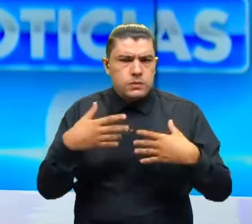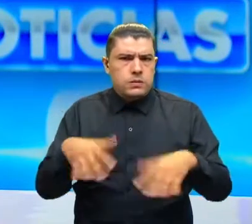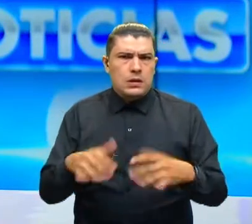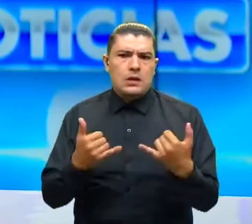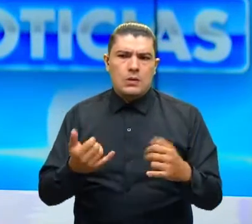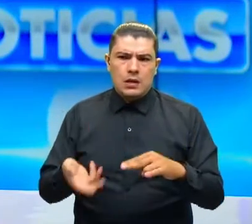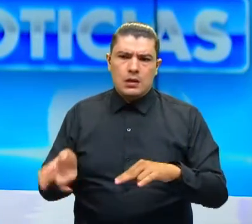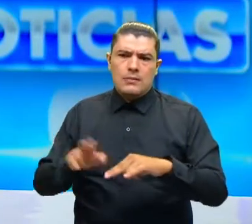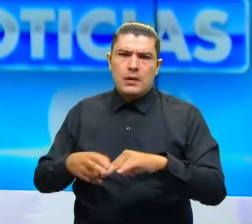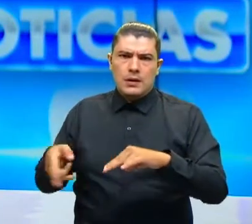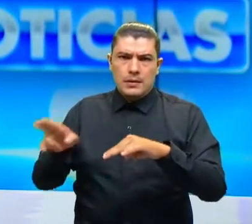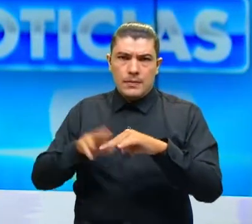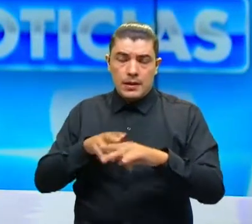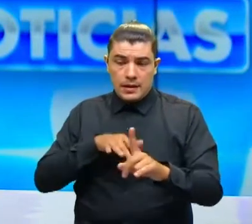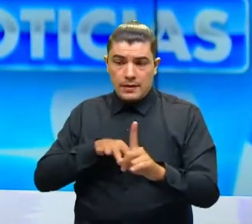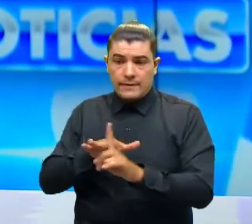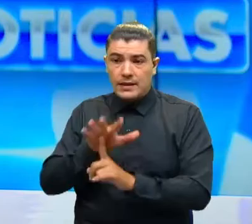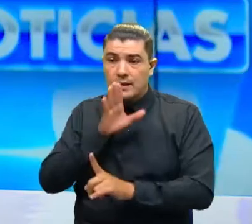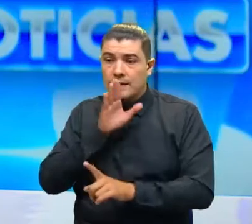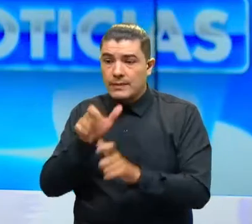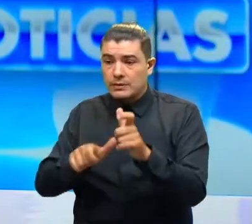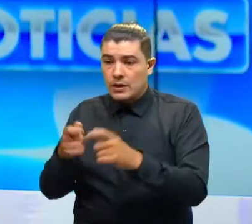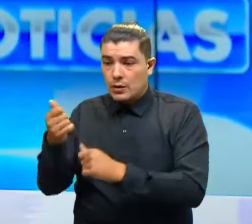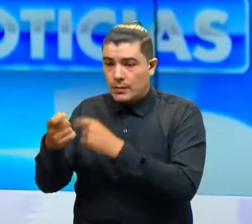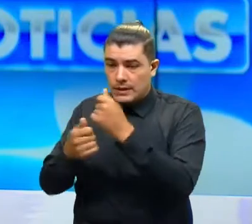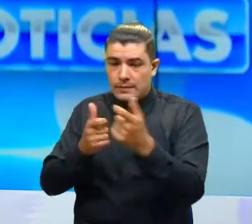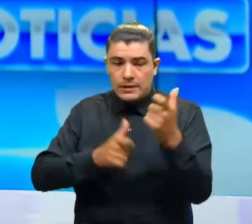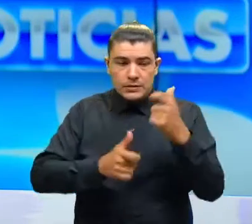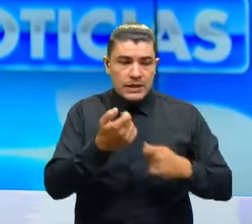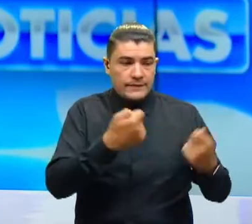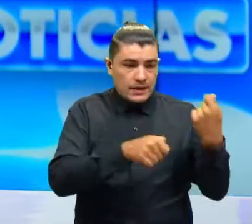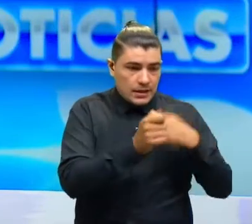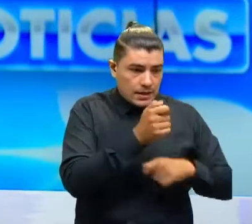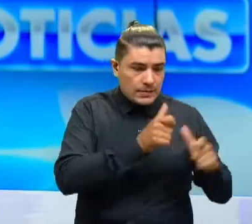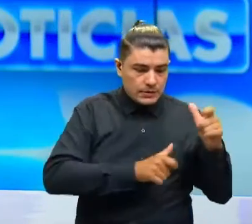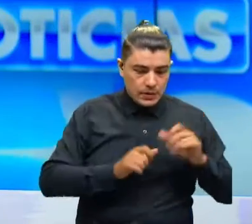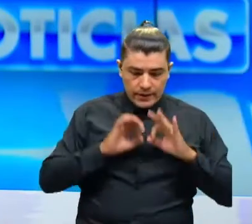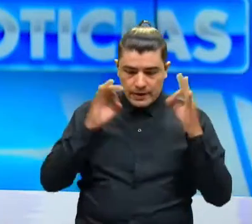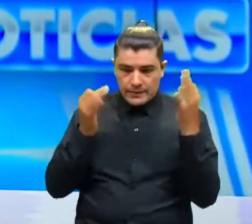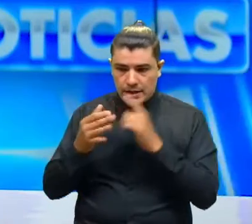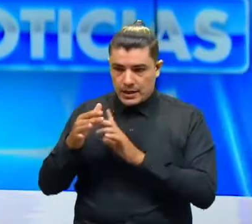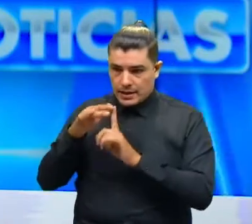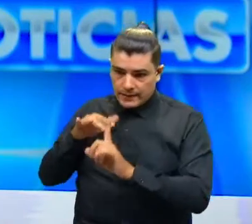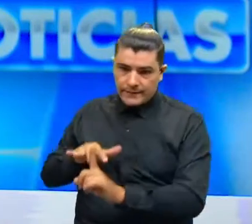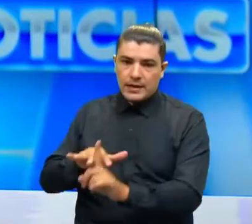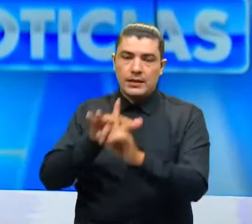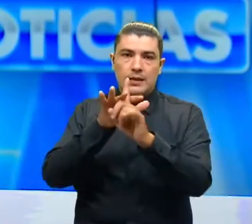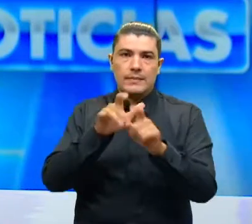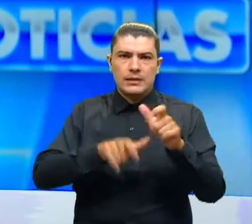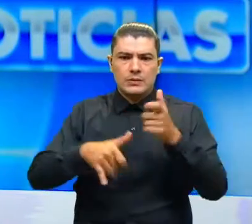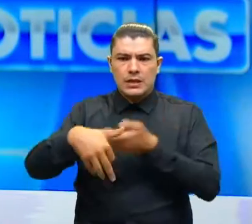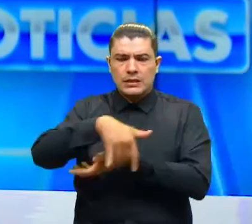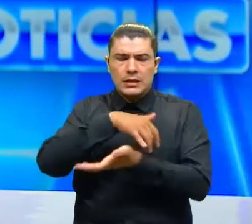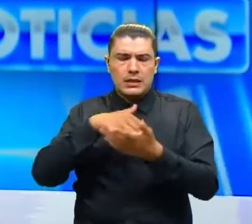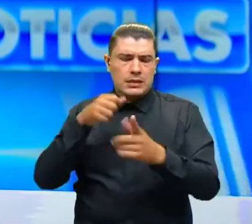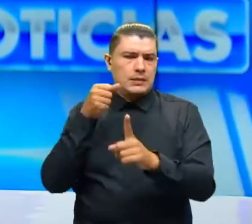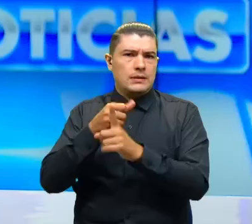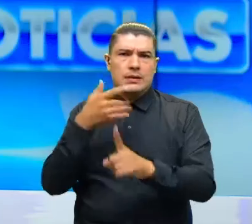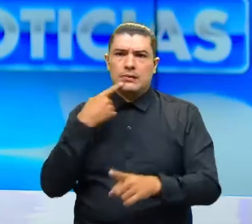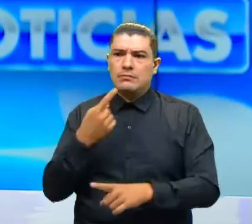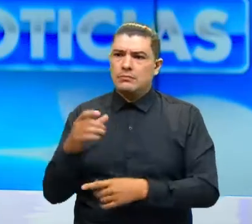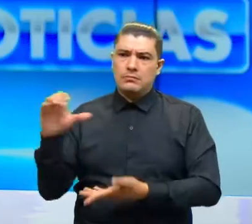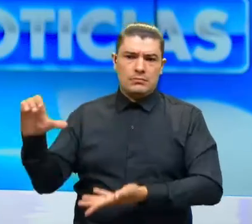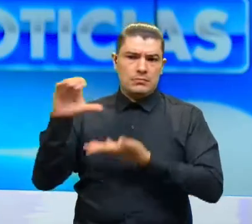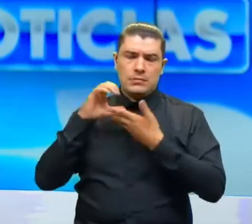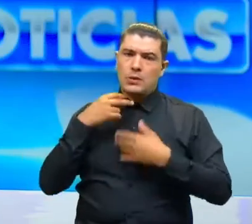al alza. Se ven afectados comerciantes, vendedores y las familias. Los santandereanos siguen impactados y aseguran que el salario no les